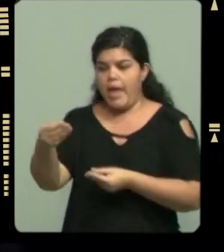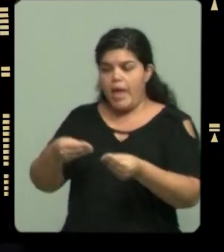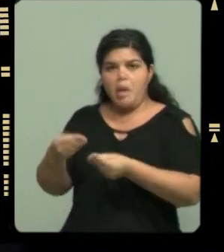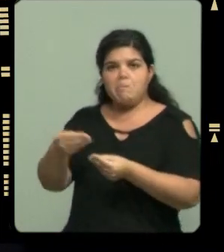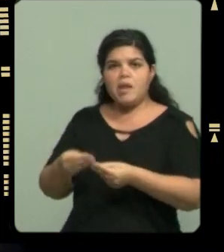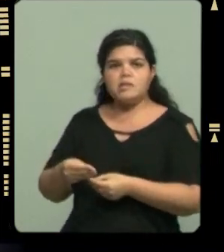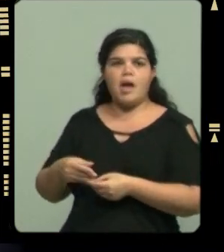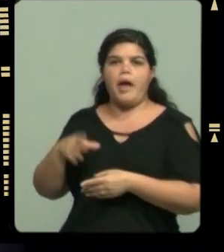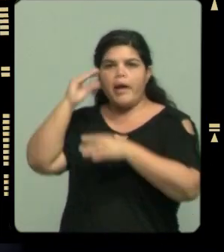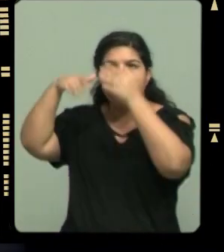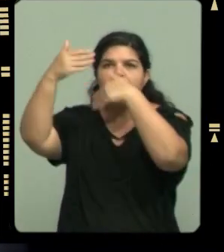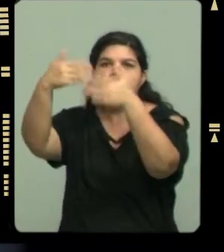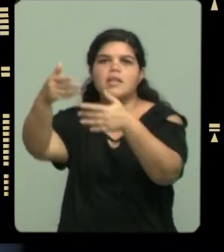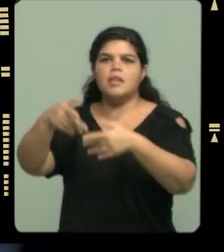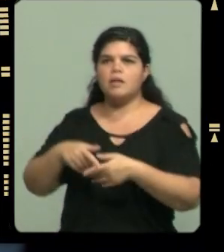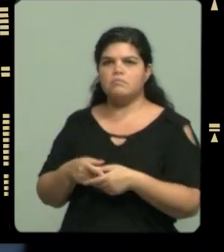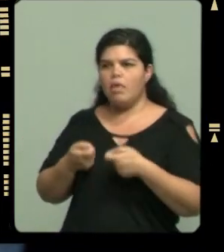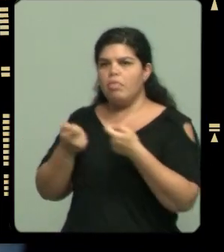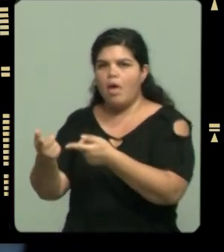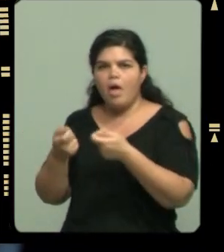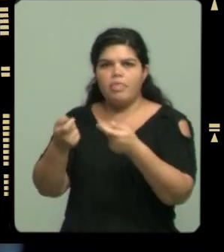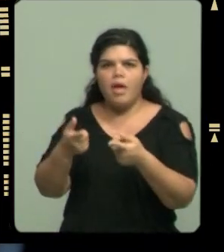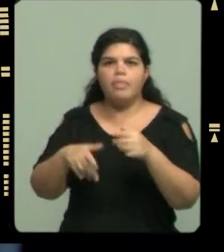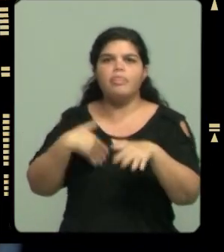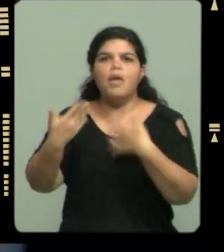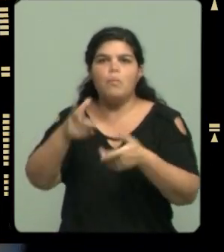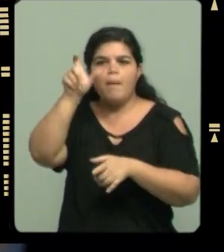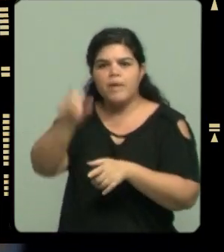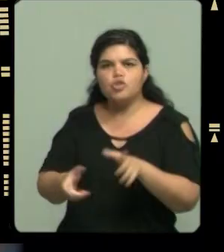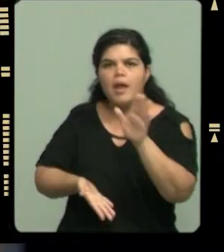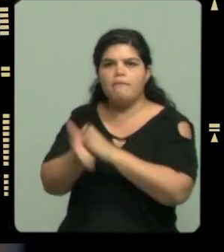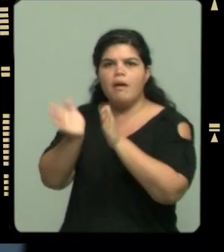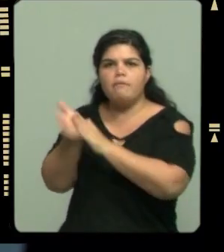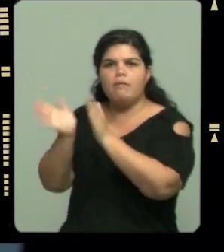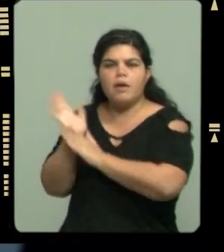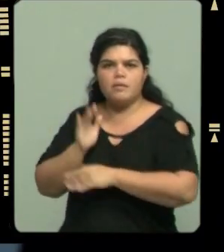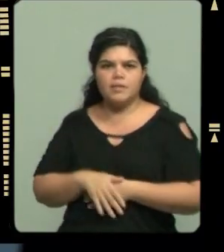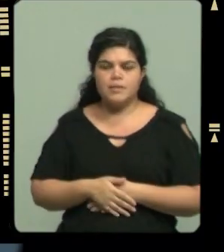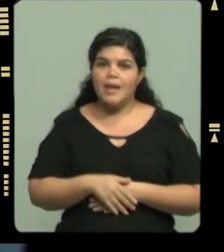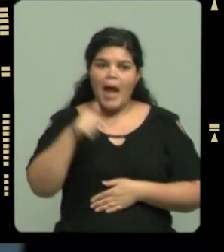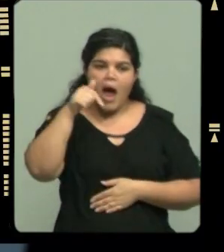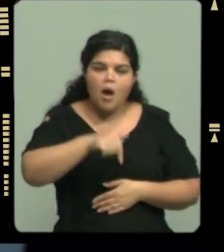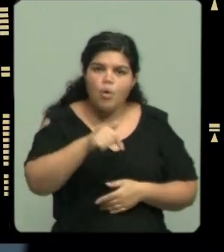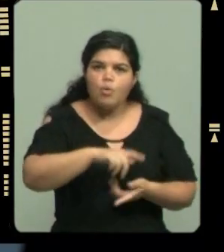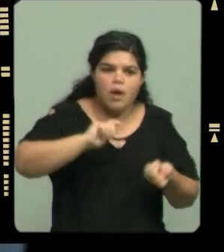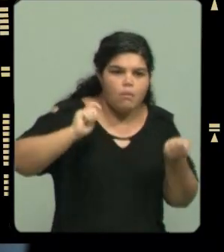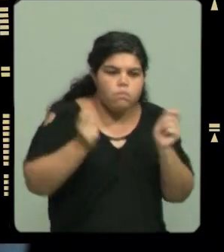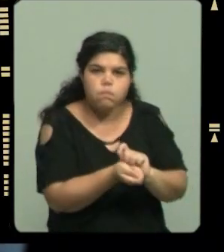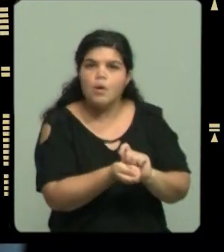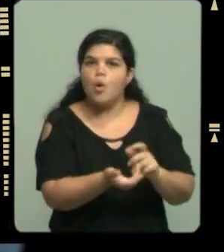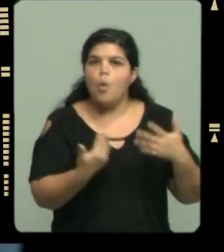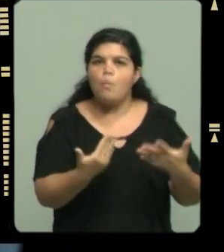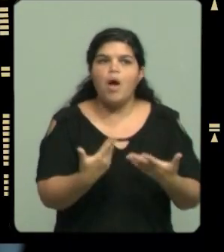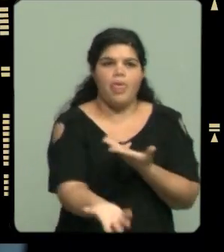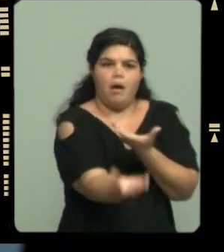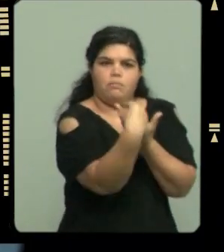capacitar y desarrollar habilidades en personas que se les van. Claro. Entonces la empresa que entiende esto cuida el bienestar, cuida al líder que ha formado, que ha